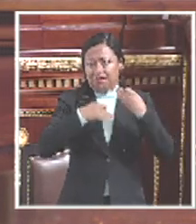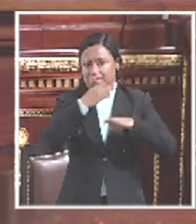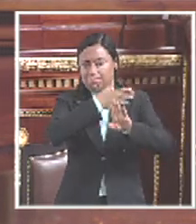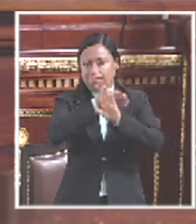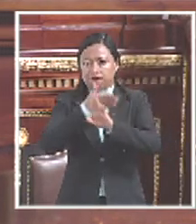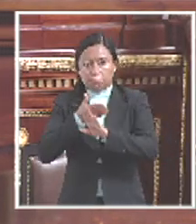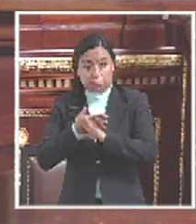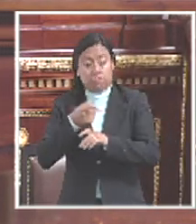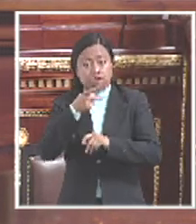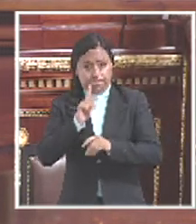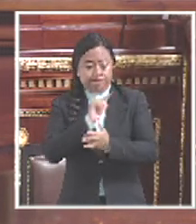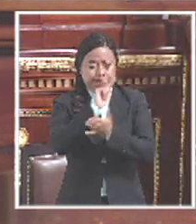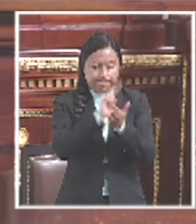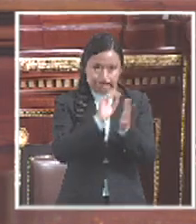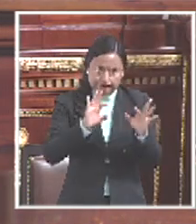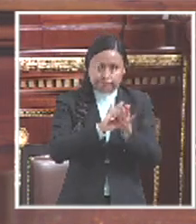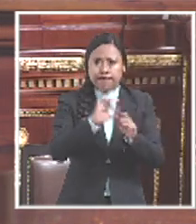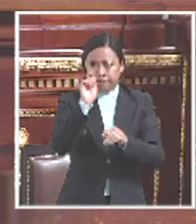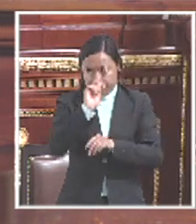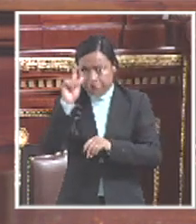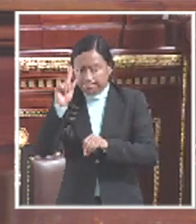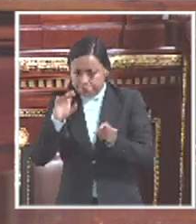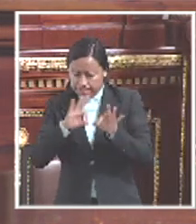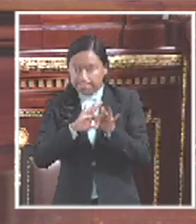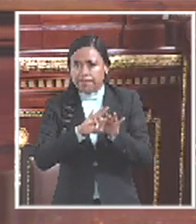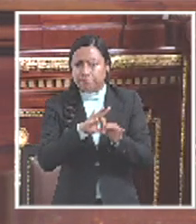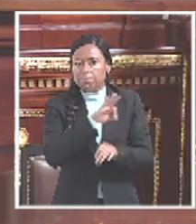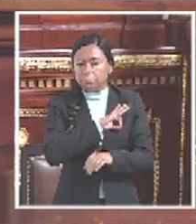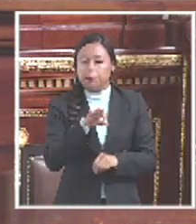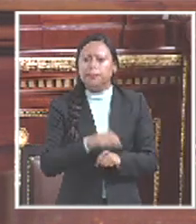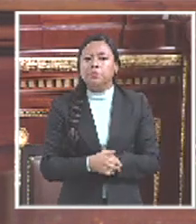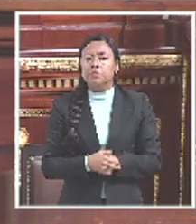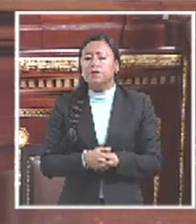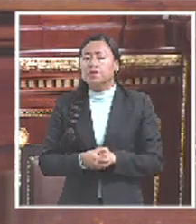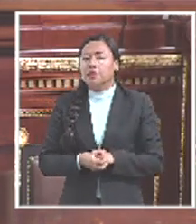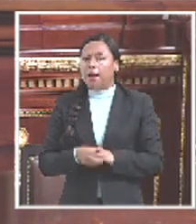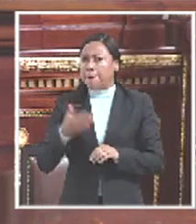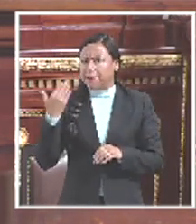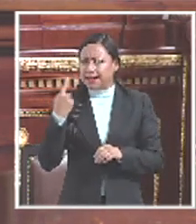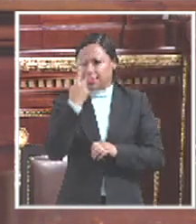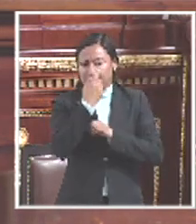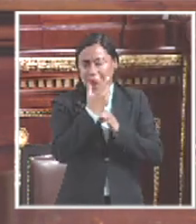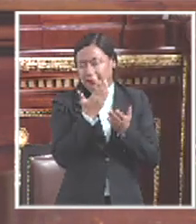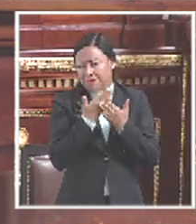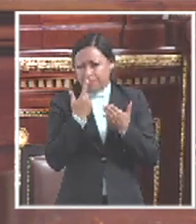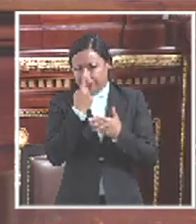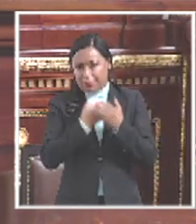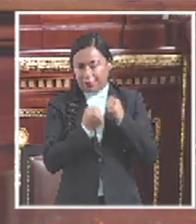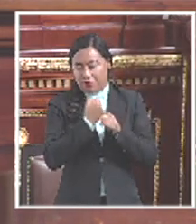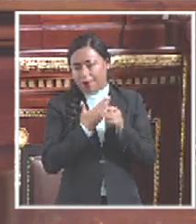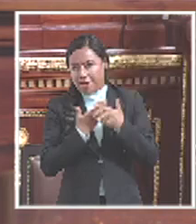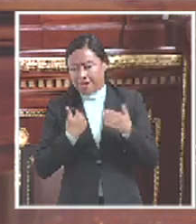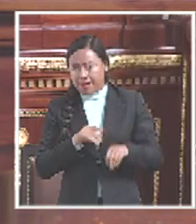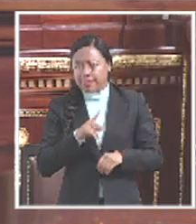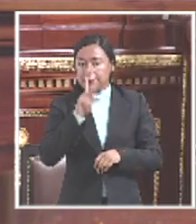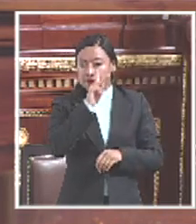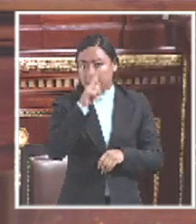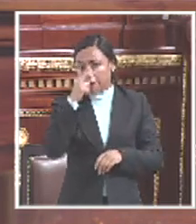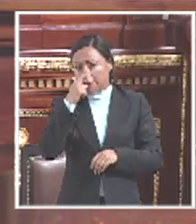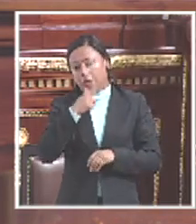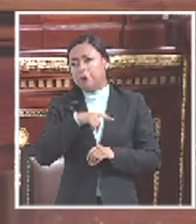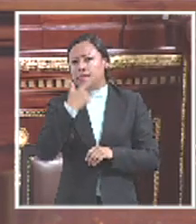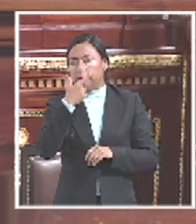profesionalismo. Tan solo el año pasado, la entonces Procuraduría General de Justicia registró la existencia